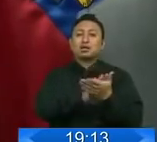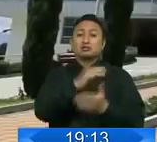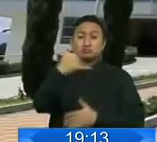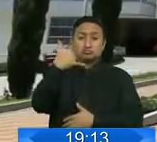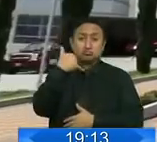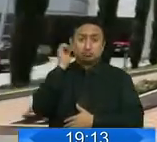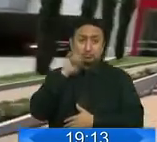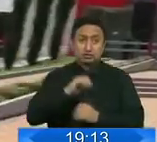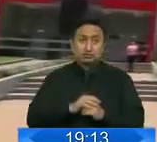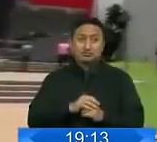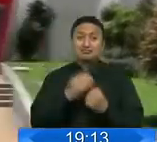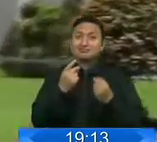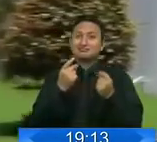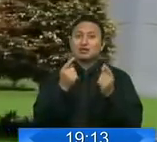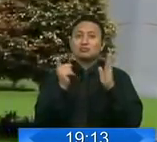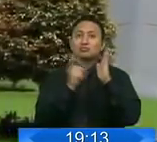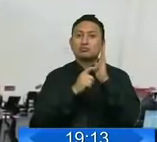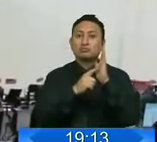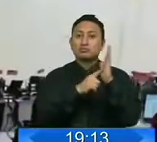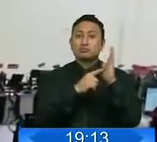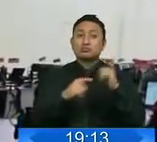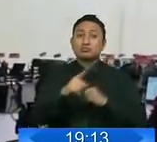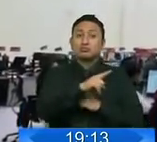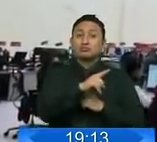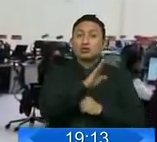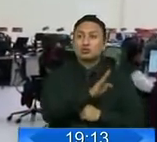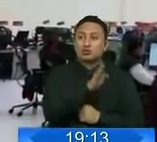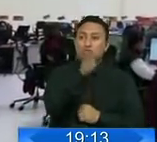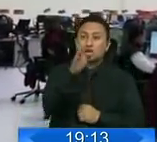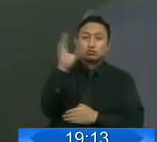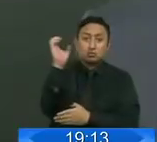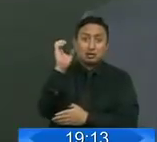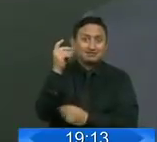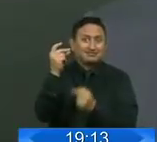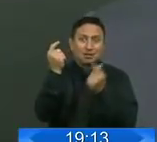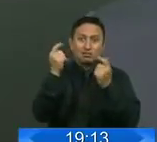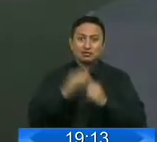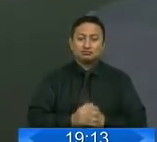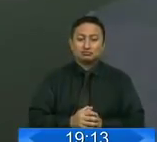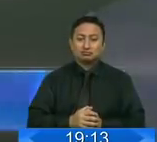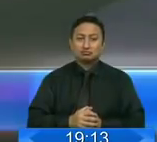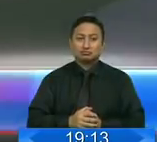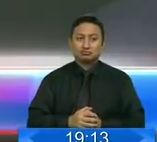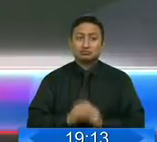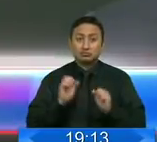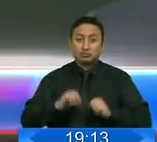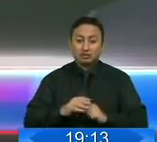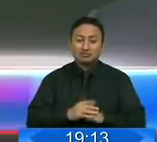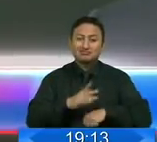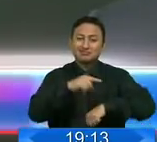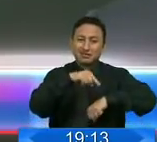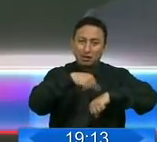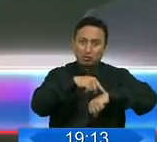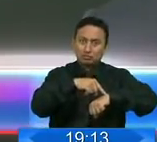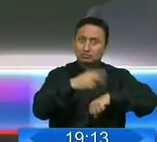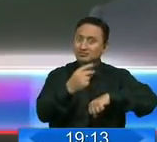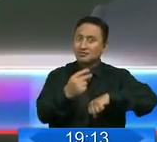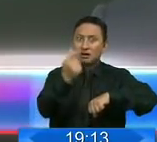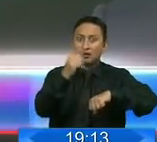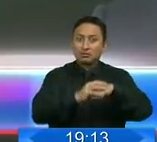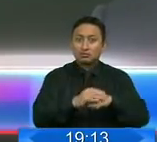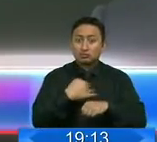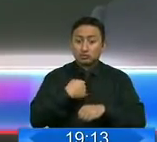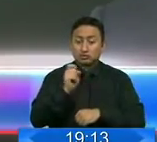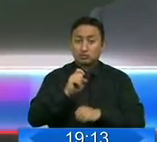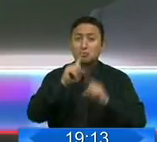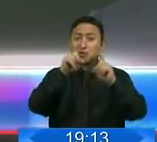emite una alerta inmediata para que el sistema pueda acudir a sus emergencias. Que nos va a permitir ahorrar mucho tiempo. No se necesita preguntar